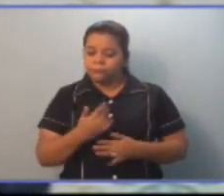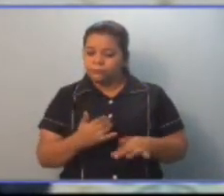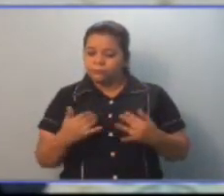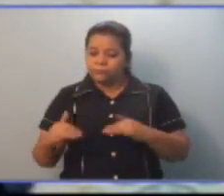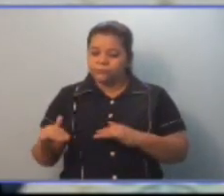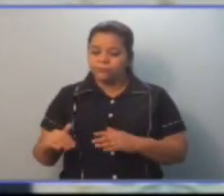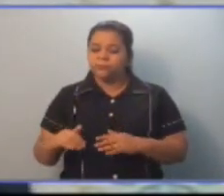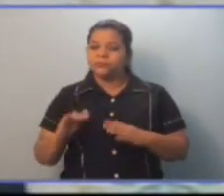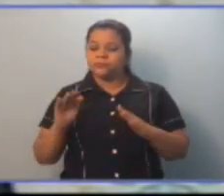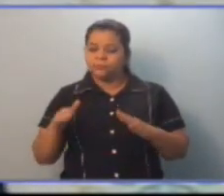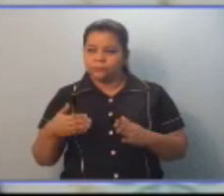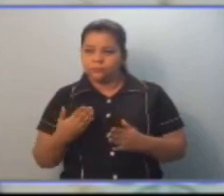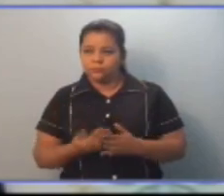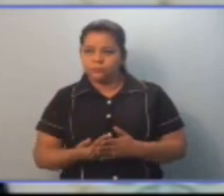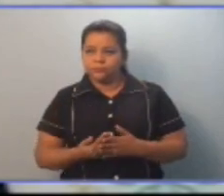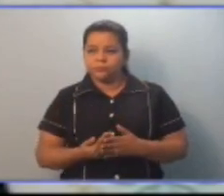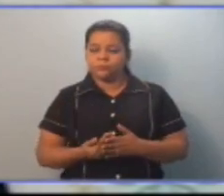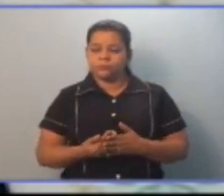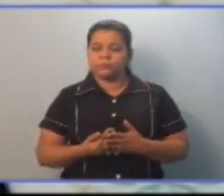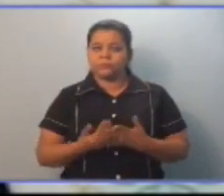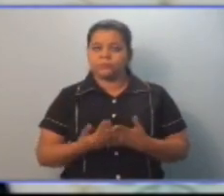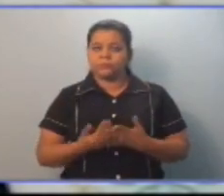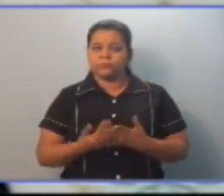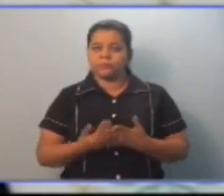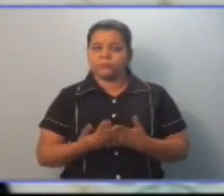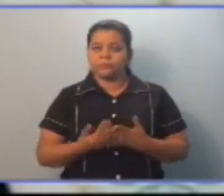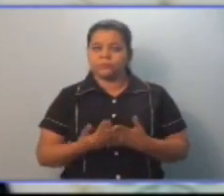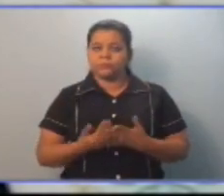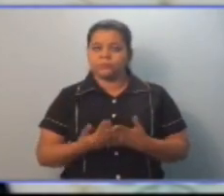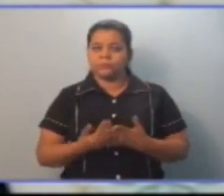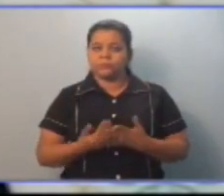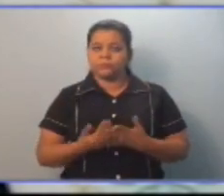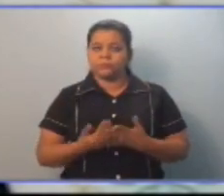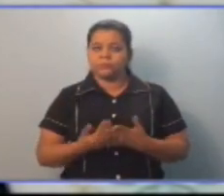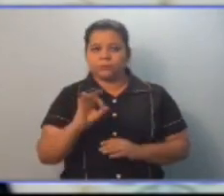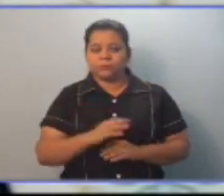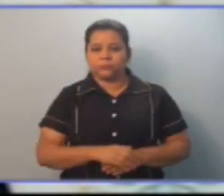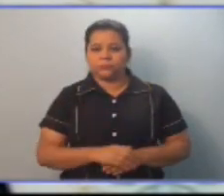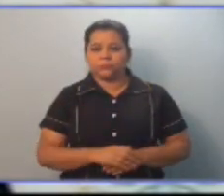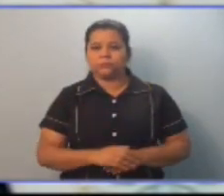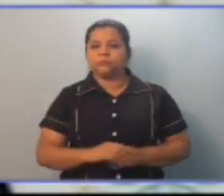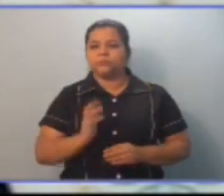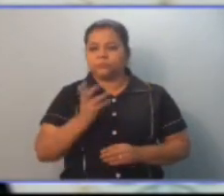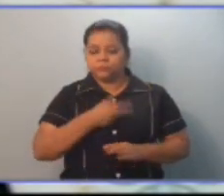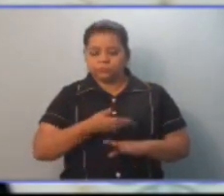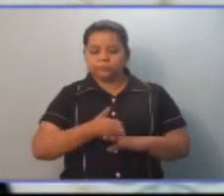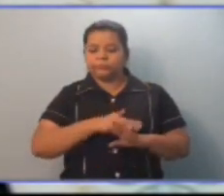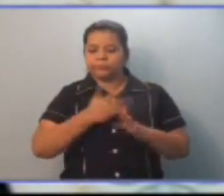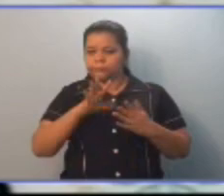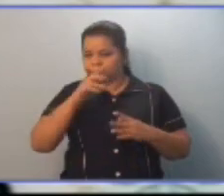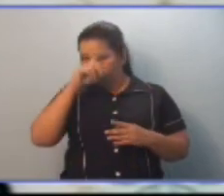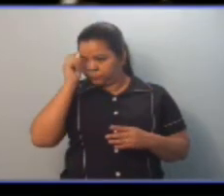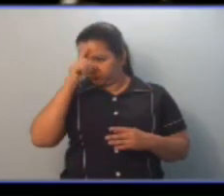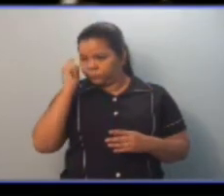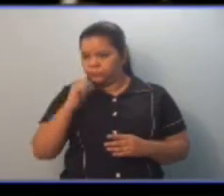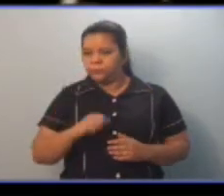de detección y de prevención sean más efectivas. En eso hemos estado trabajando en este tiempo.